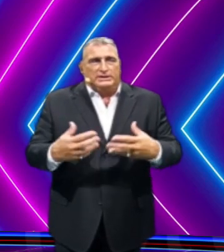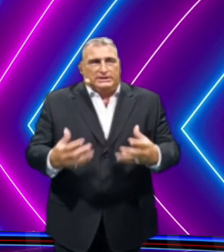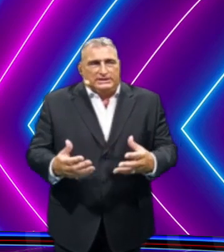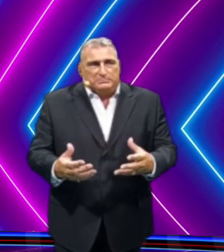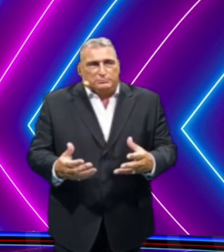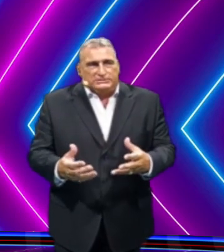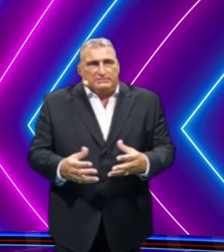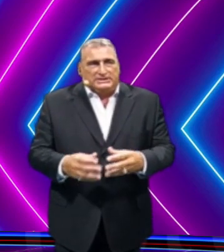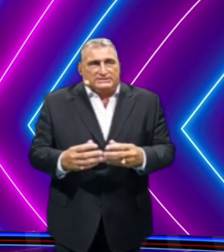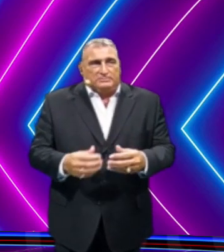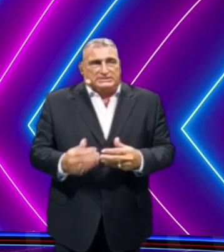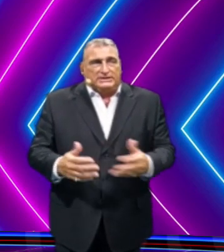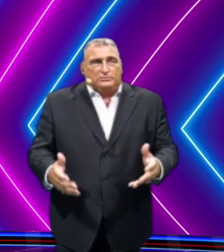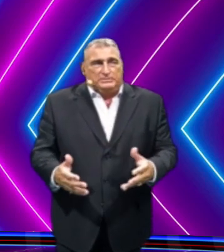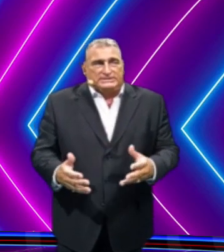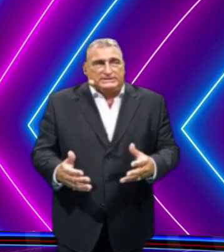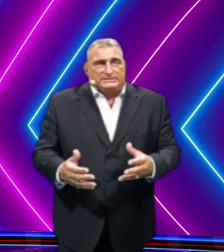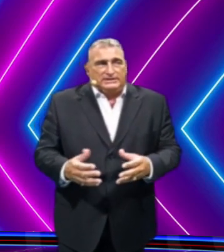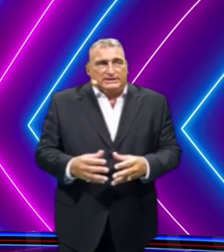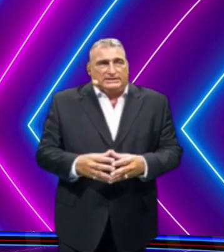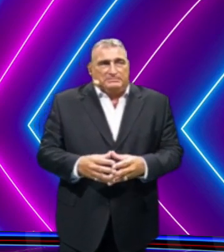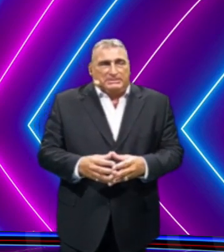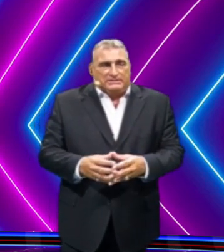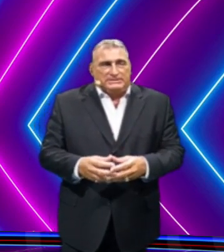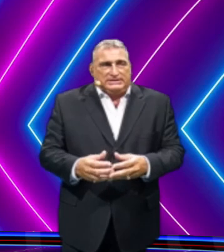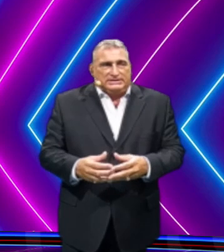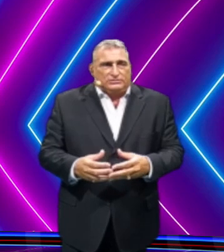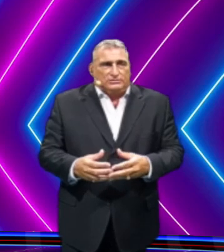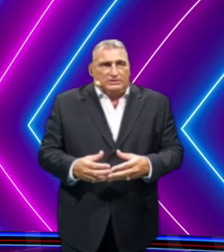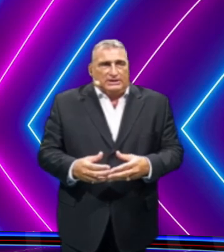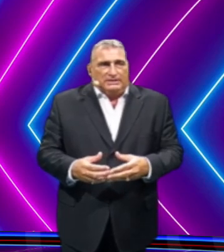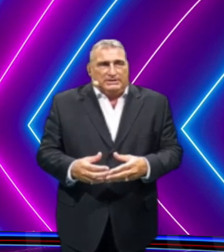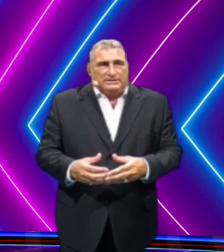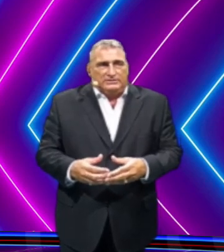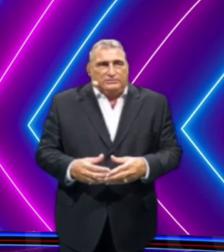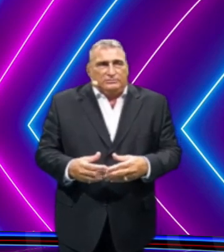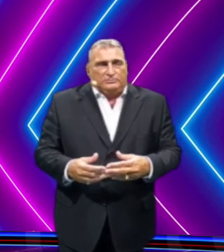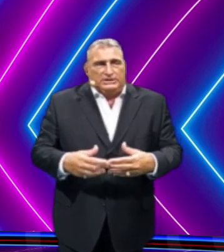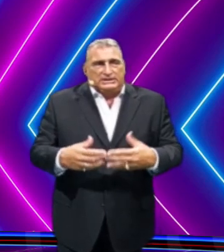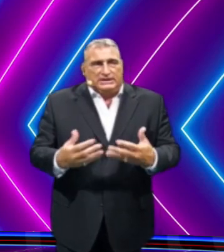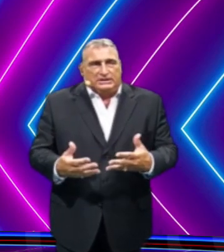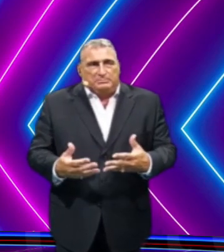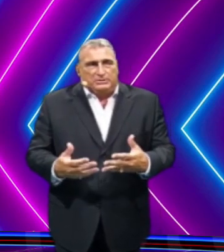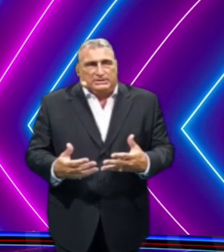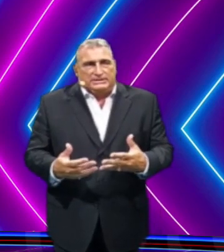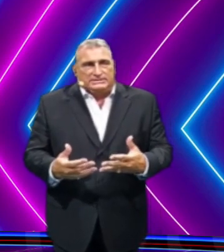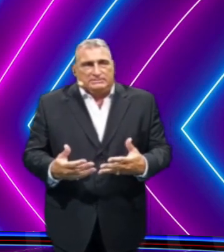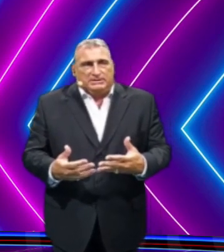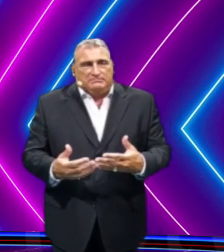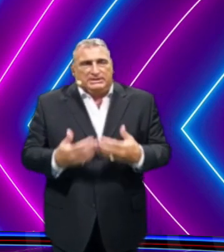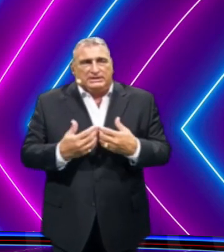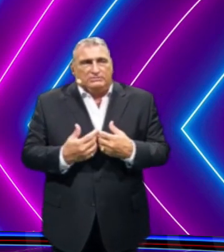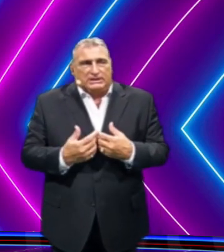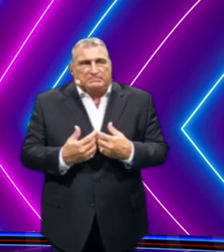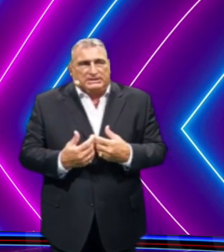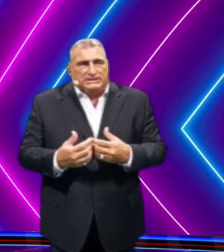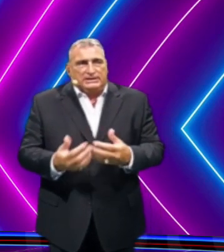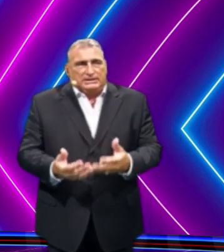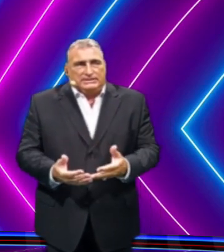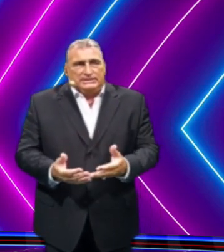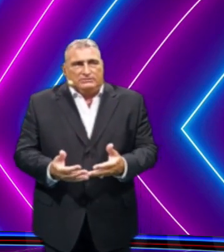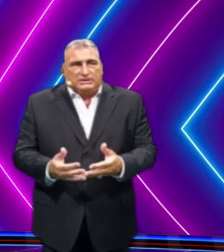actuar impulsivamente, sino pensar dos veces para ver si eso, a ver, no voy a tener después de decirme me tengo que